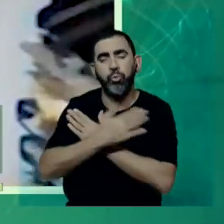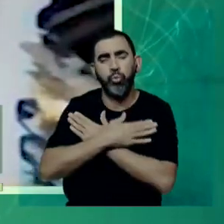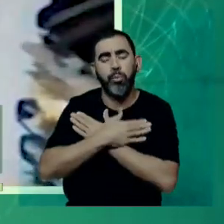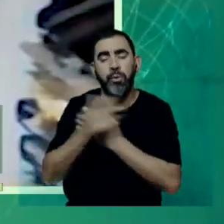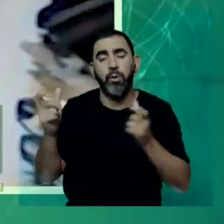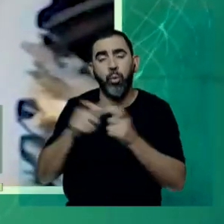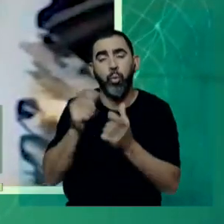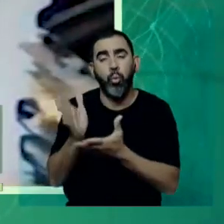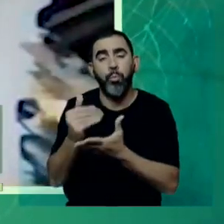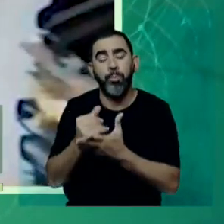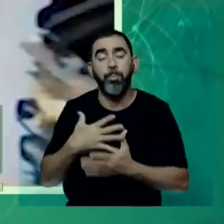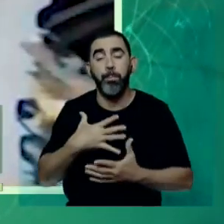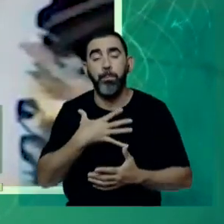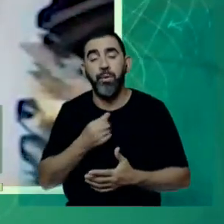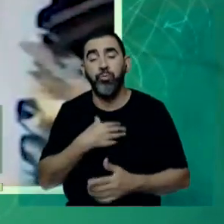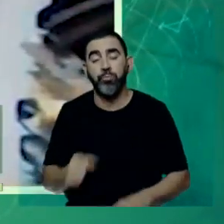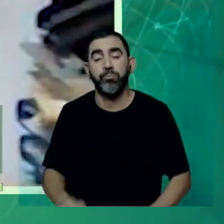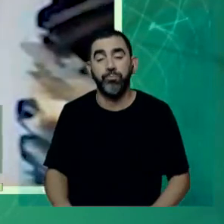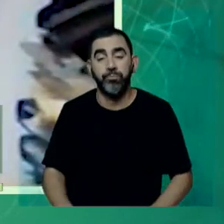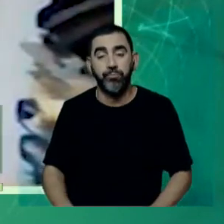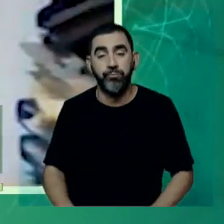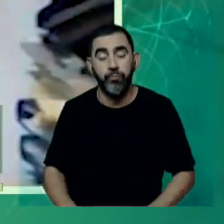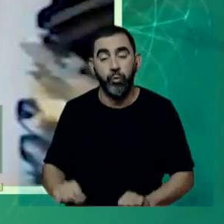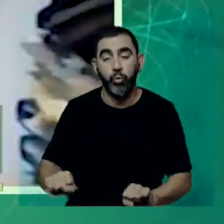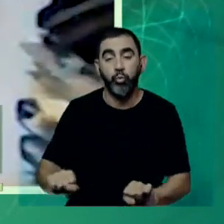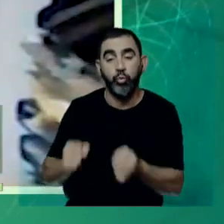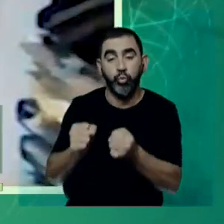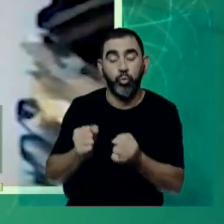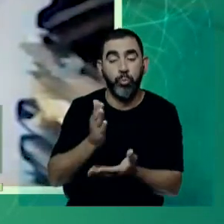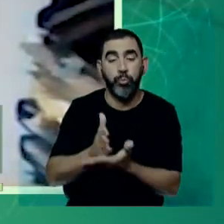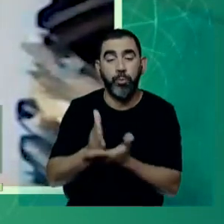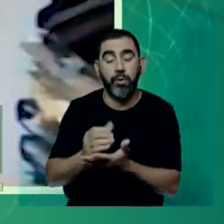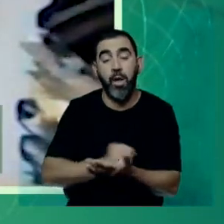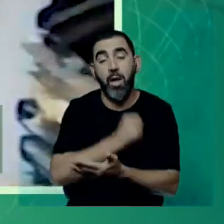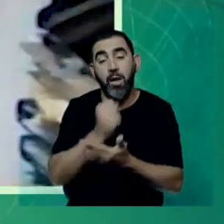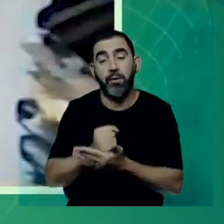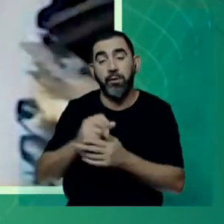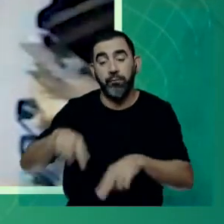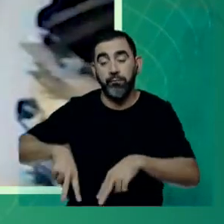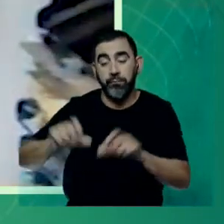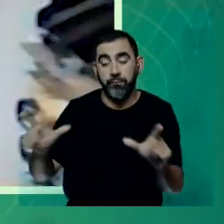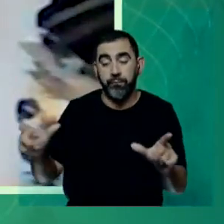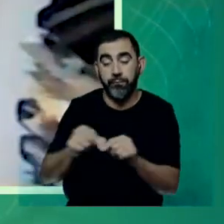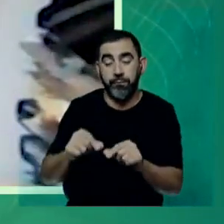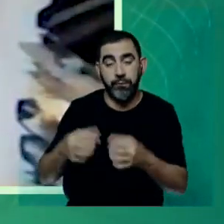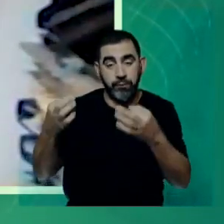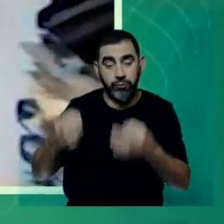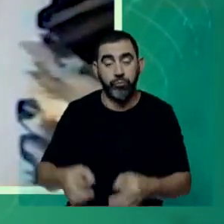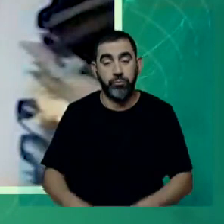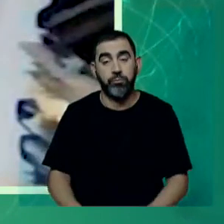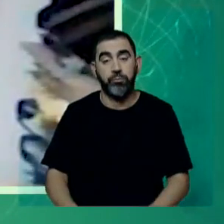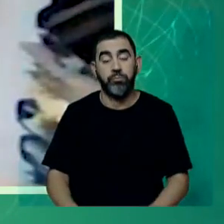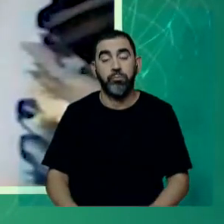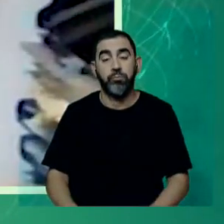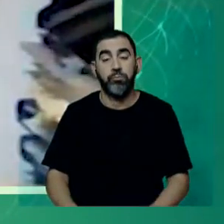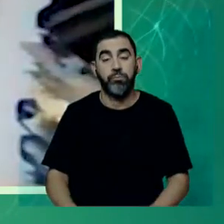Comisión Departamental del Partido Nacional y lo suspendió en sus derechos hasta tanto haya un pronunciamiento